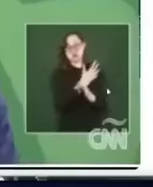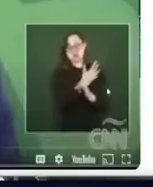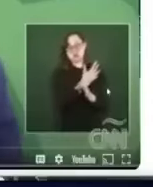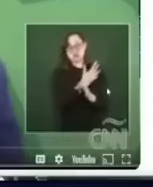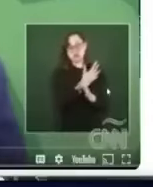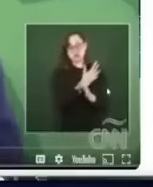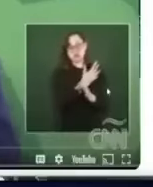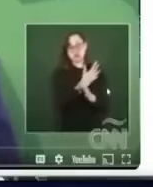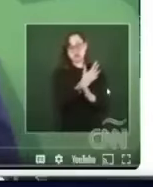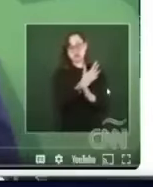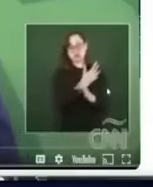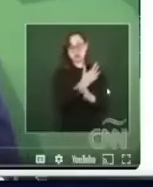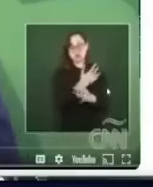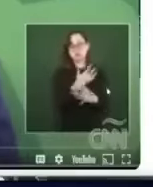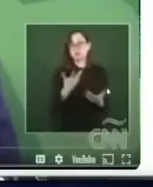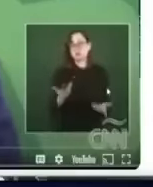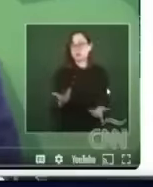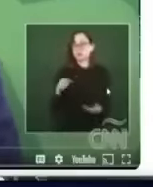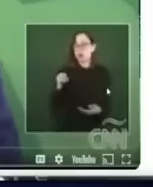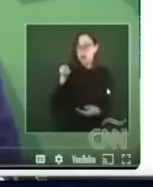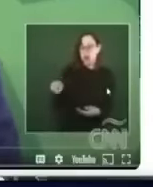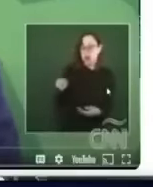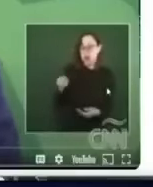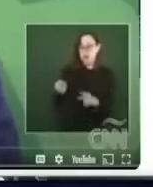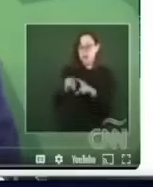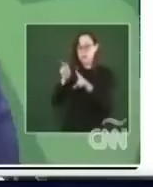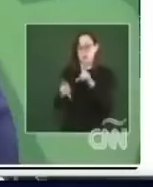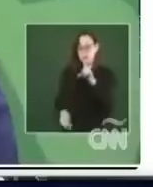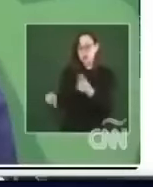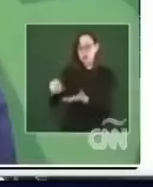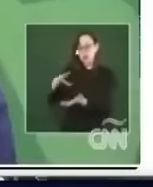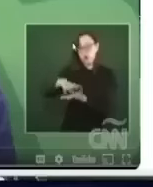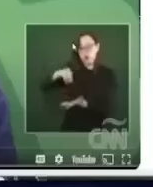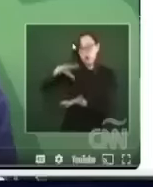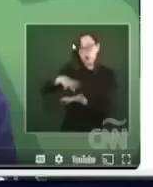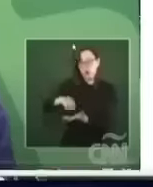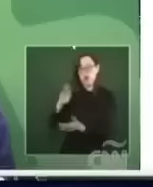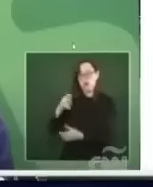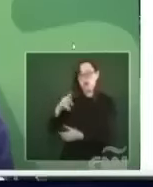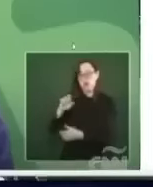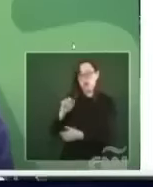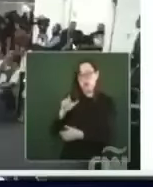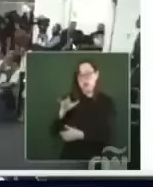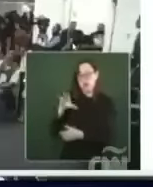que llegue de México el fentanilo a Estados Unidos.